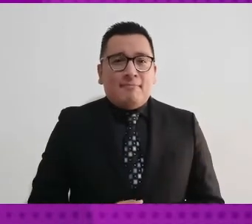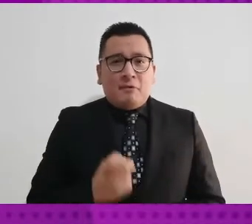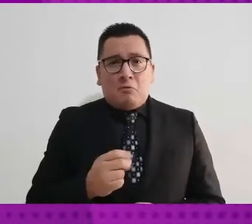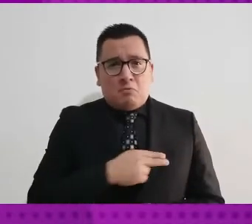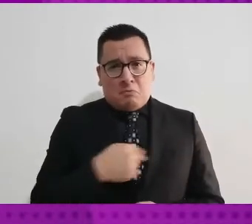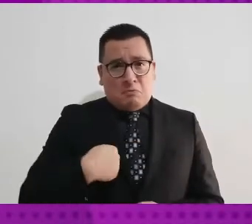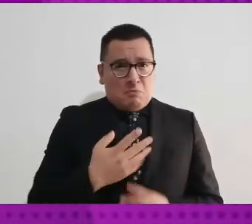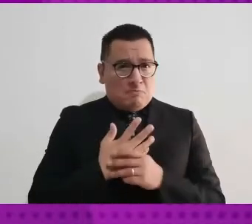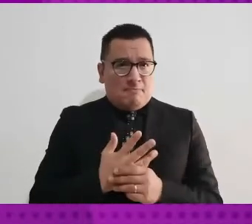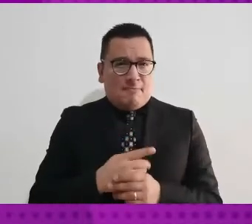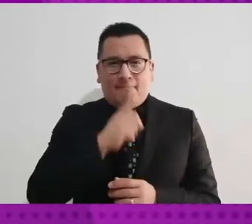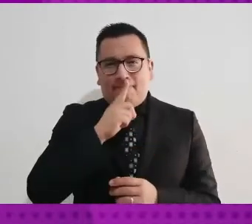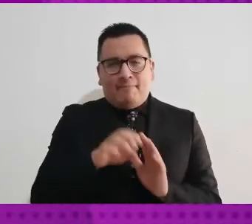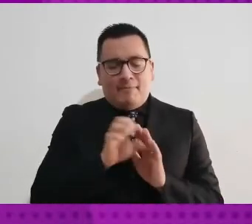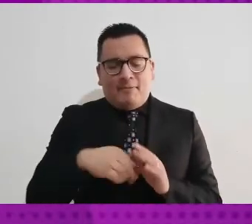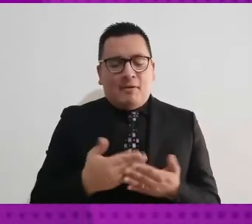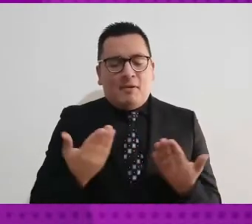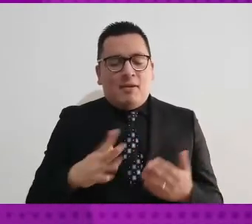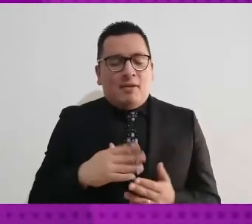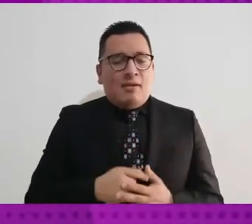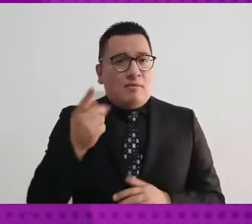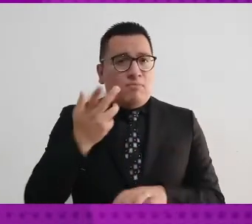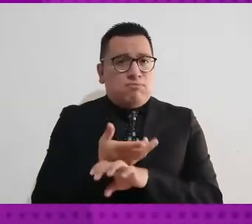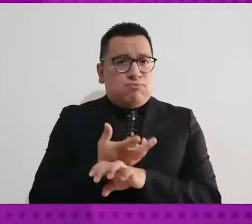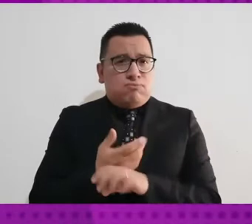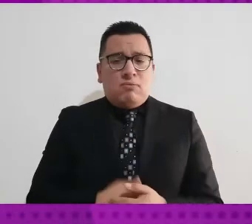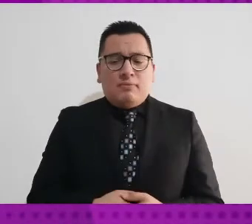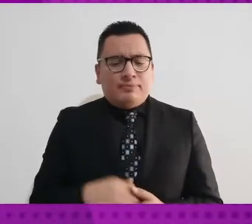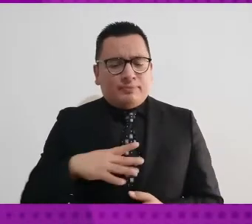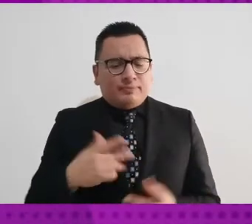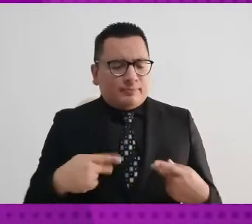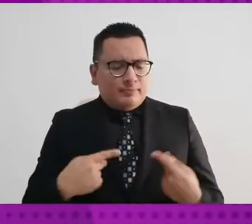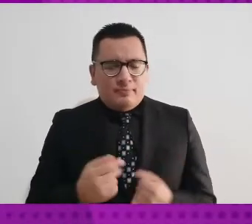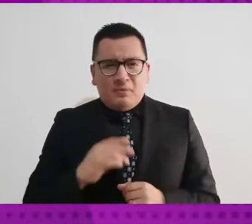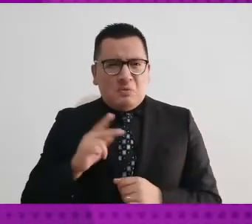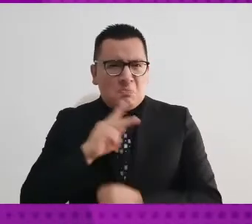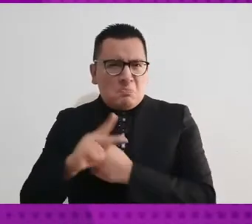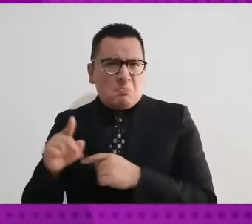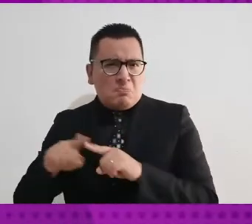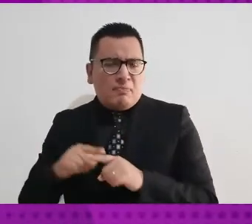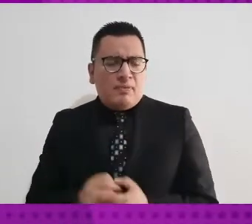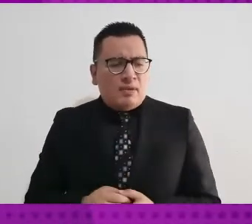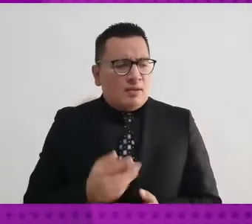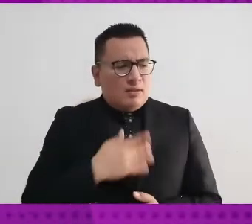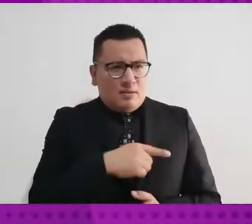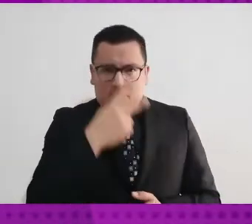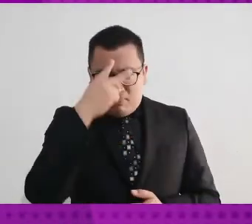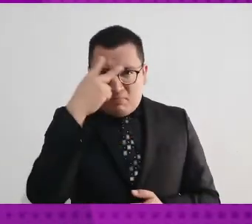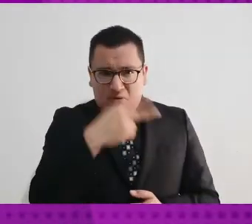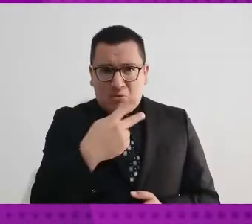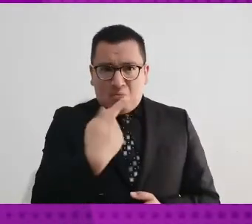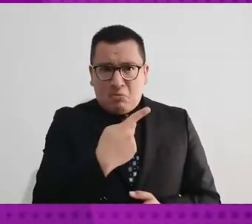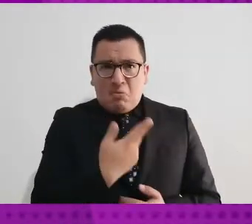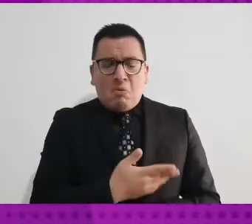varios, ahora con motivo de la reflexión de las elecciones en Estados Unidos, hubo varios analistas, incluso internacionales, que hicieron referencia a México como un